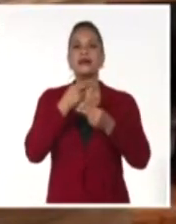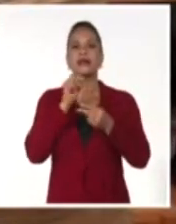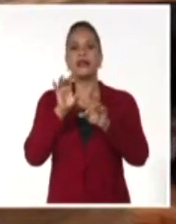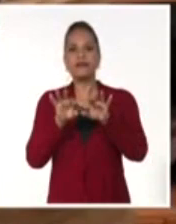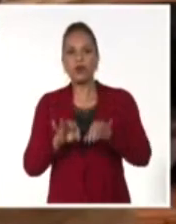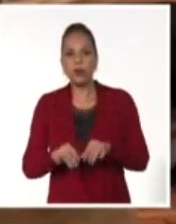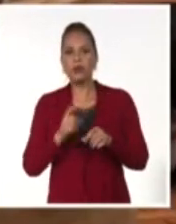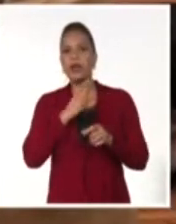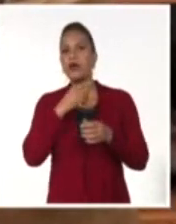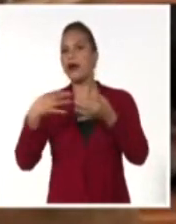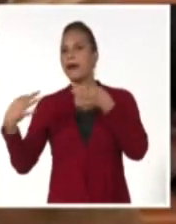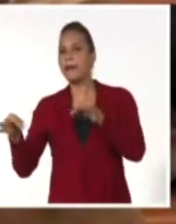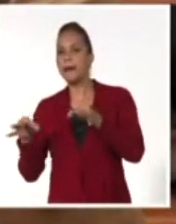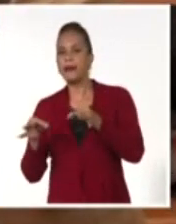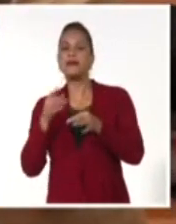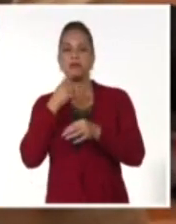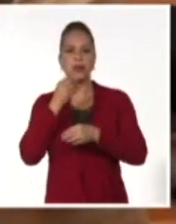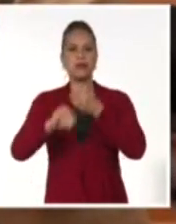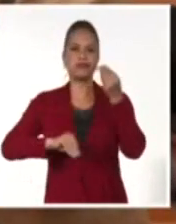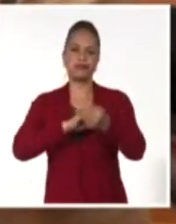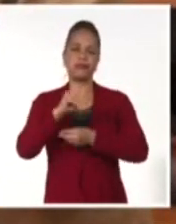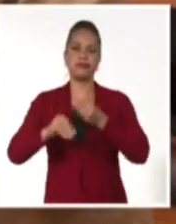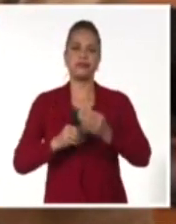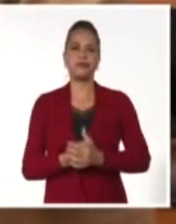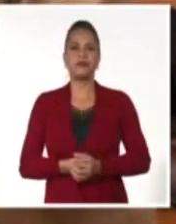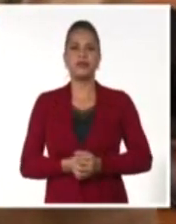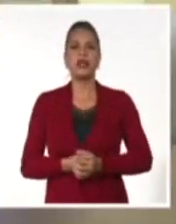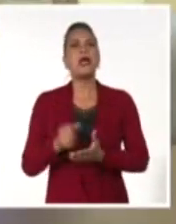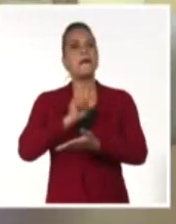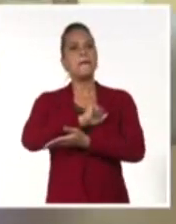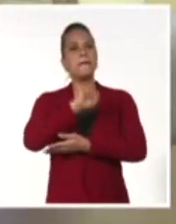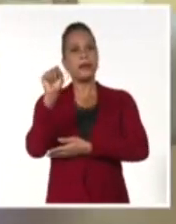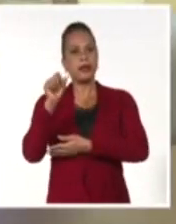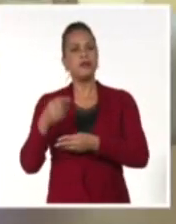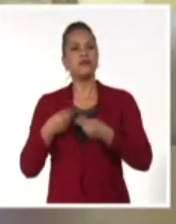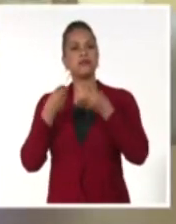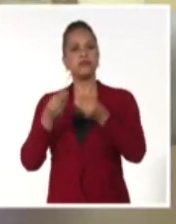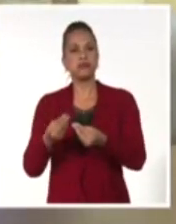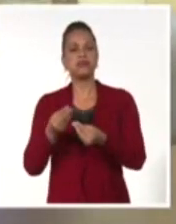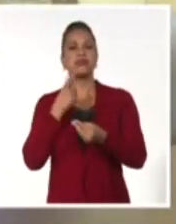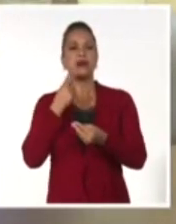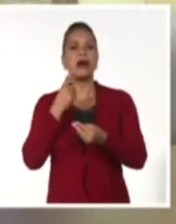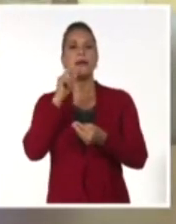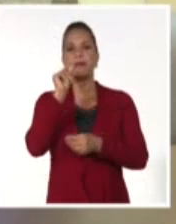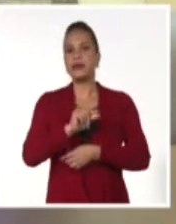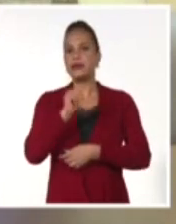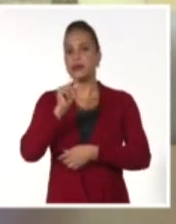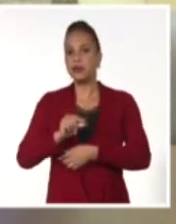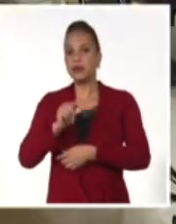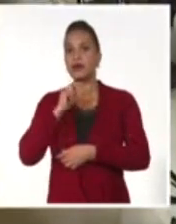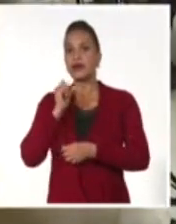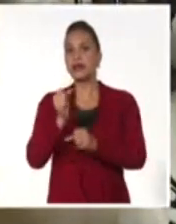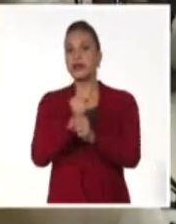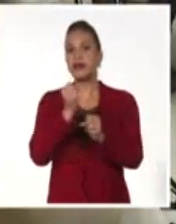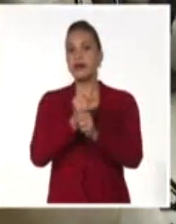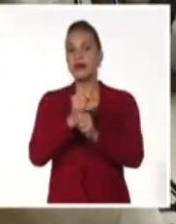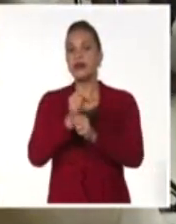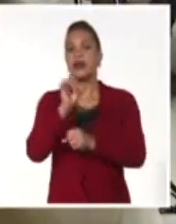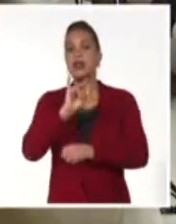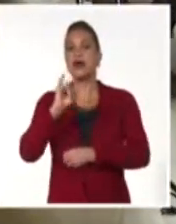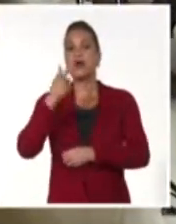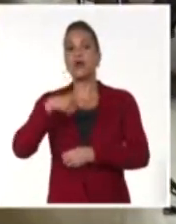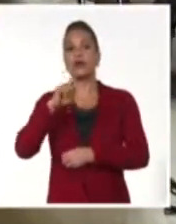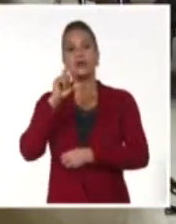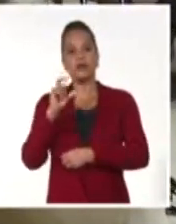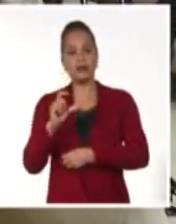de juventud técnica ha sido merecedor en dos ocasiones del premio a medios innovadores del país que otorga la unión de periodistas de cuba un